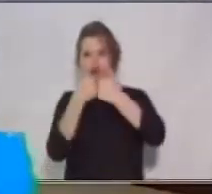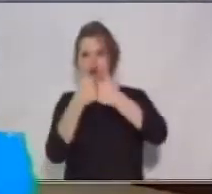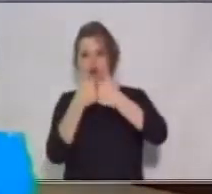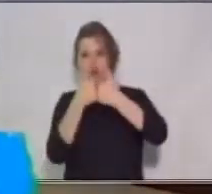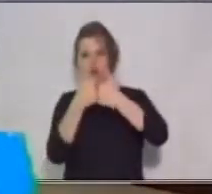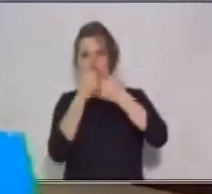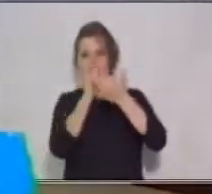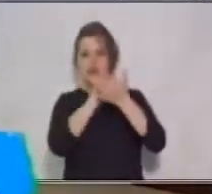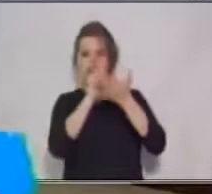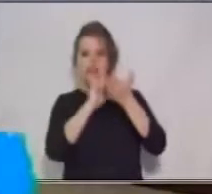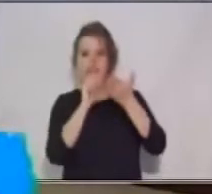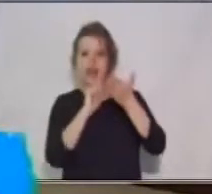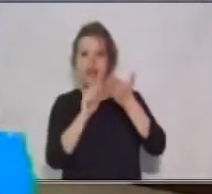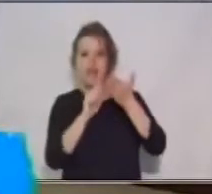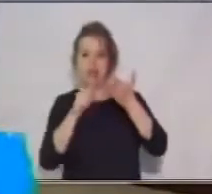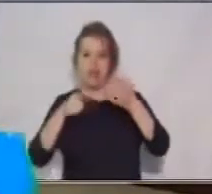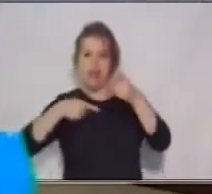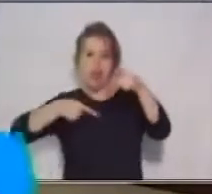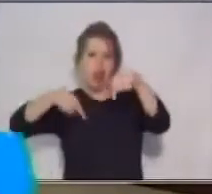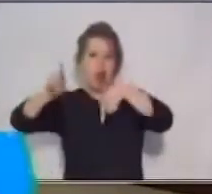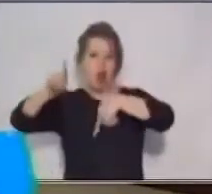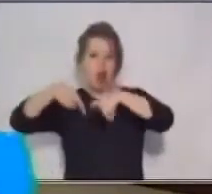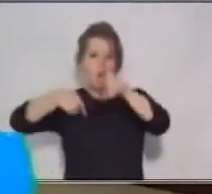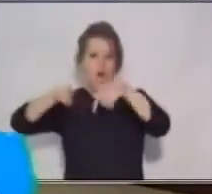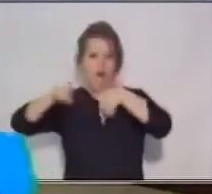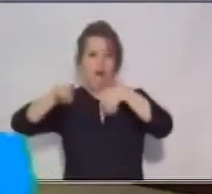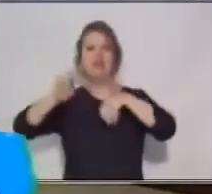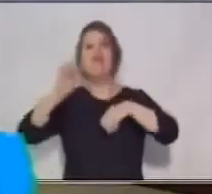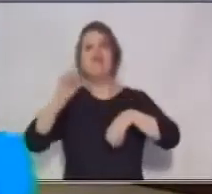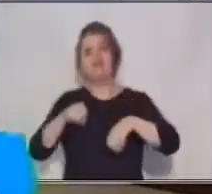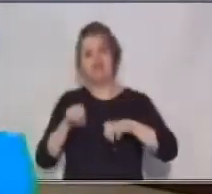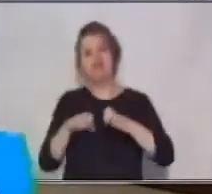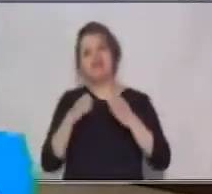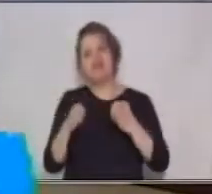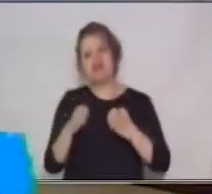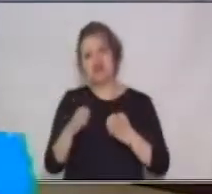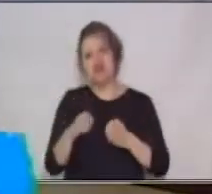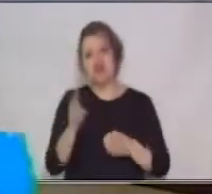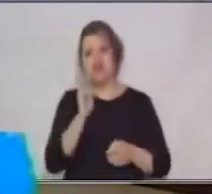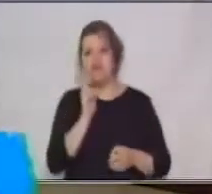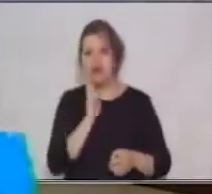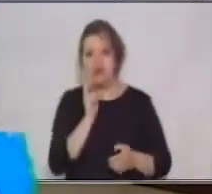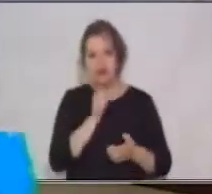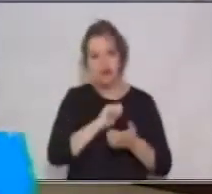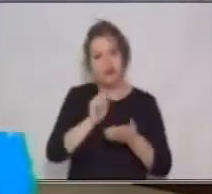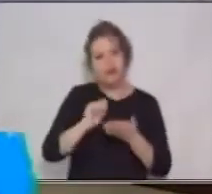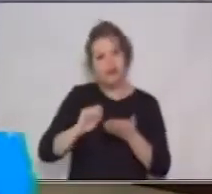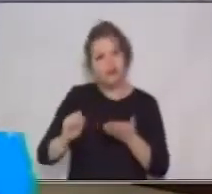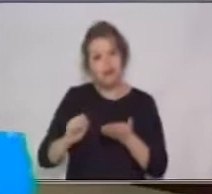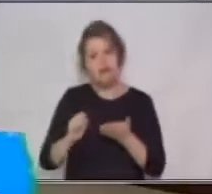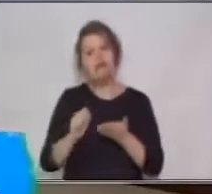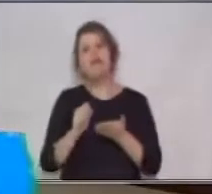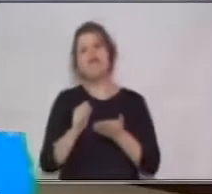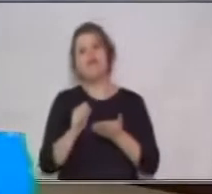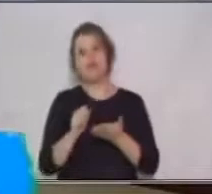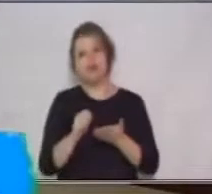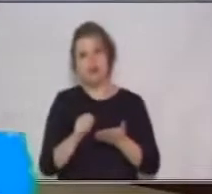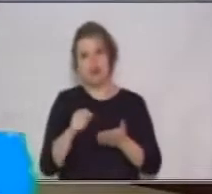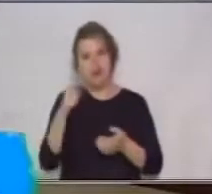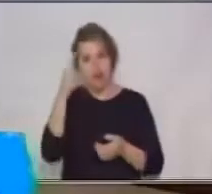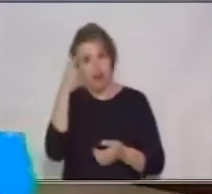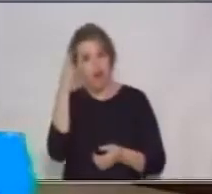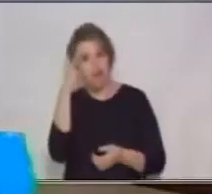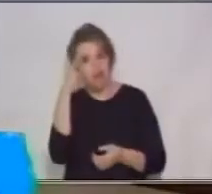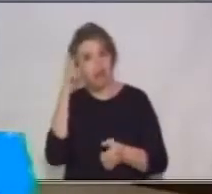escriben mutuamente. Entonces podemos identificar entonces que nuestro verbo podemos escribirlo allí y podemos identificar